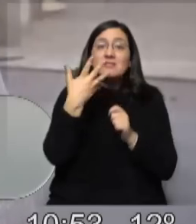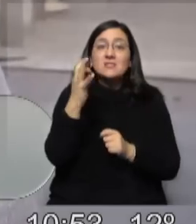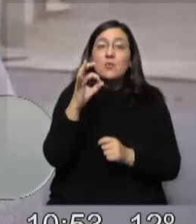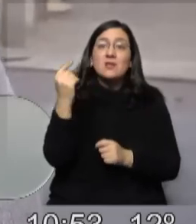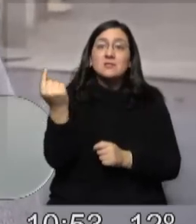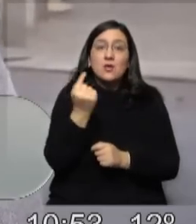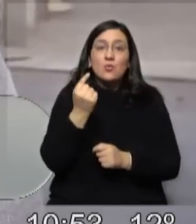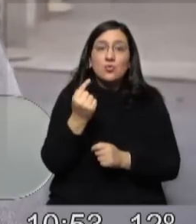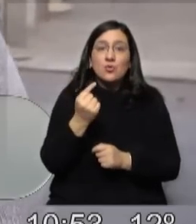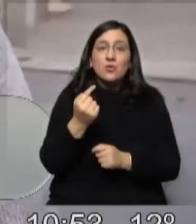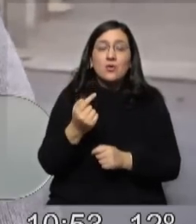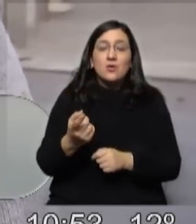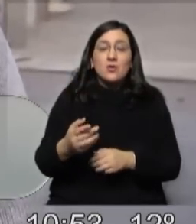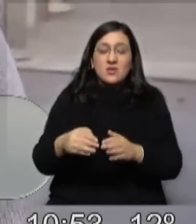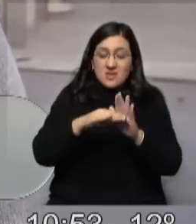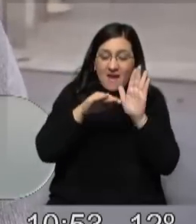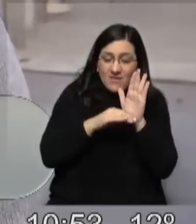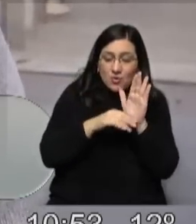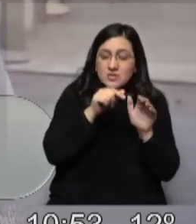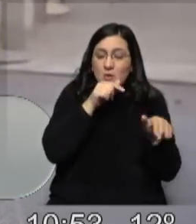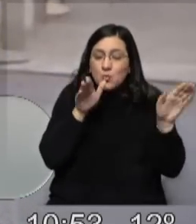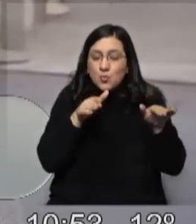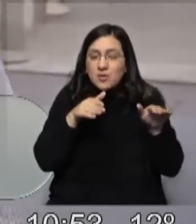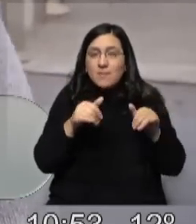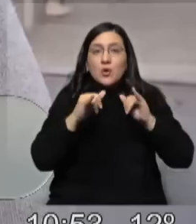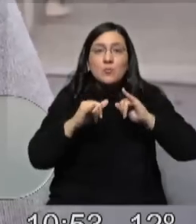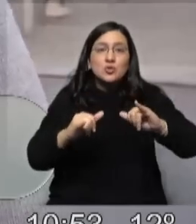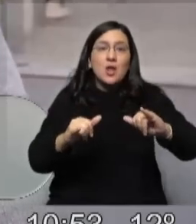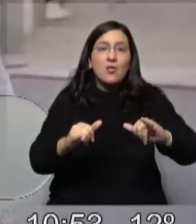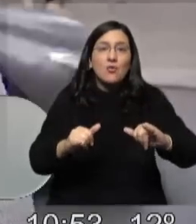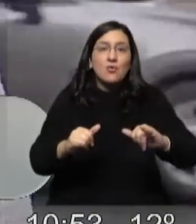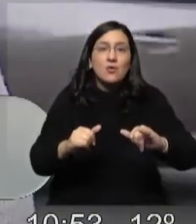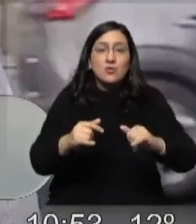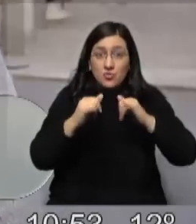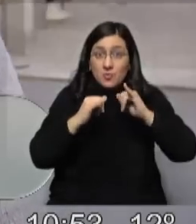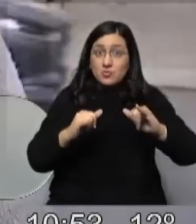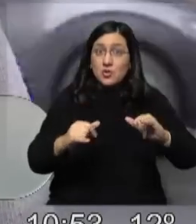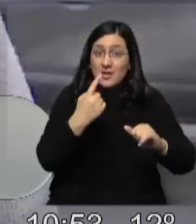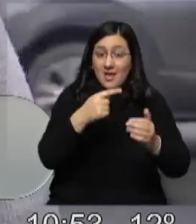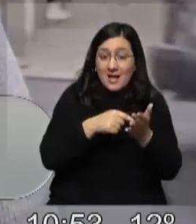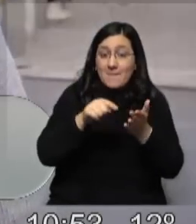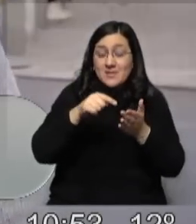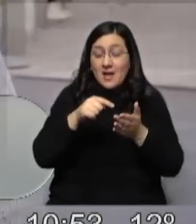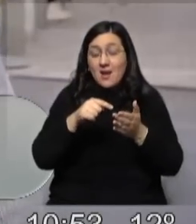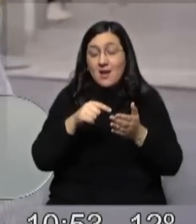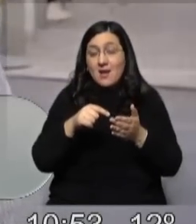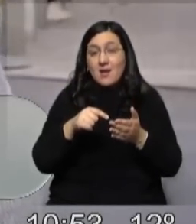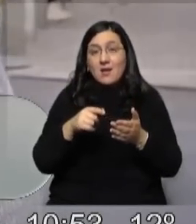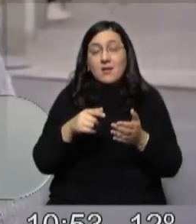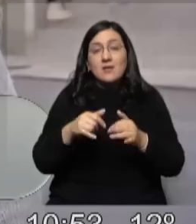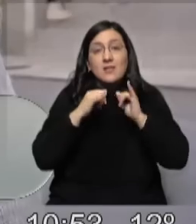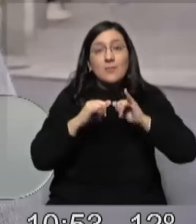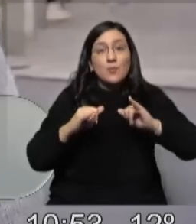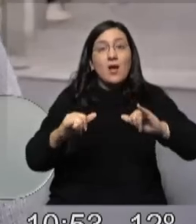abajo dice tweet promocionado. O sea, está promocionando que en cada capital departamental está inaugurando la tecnología